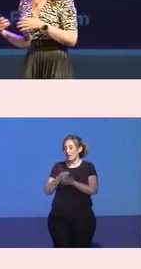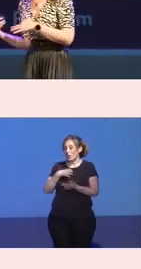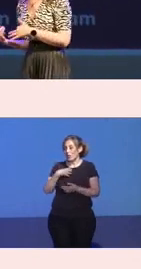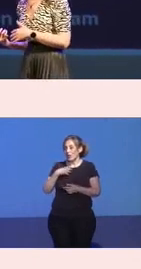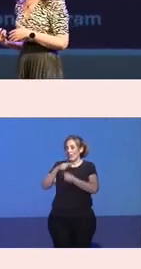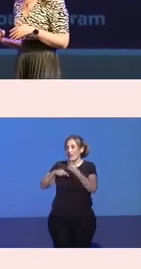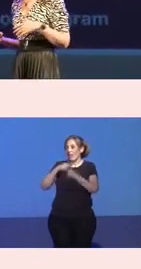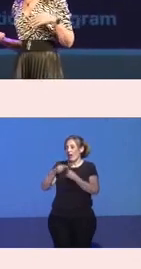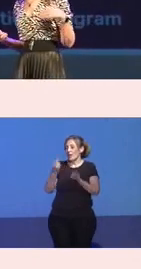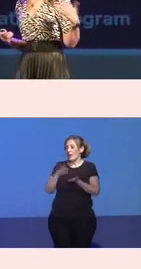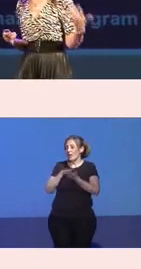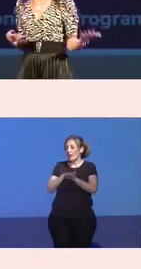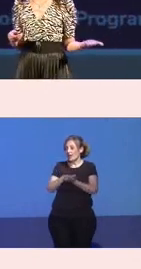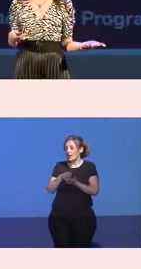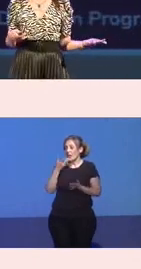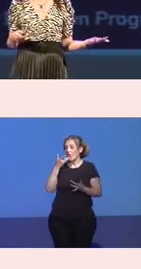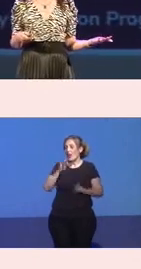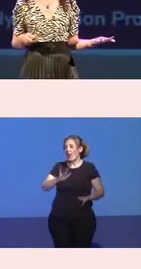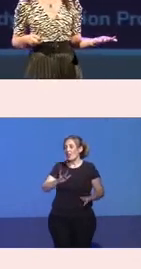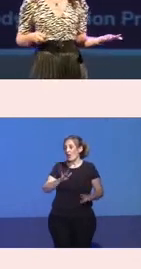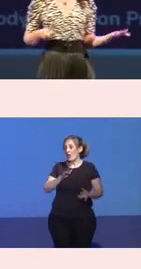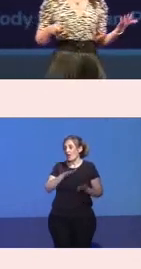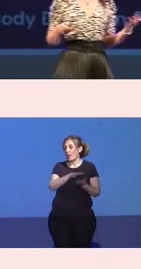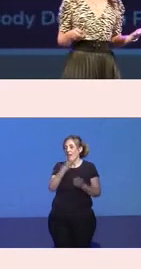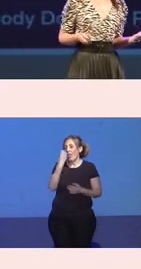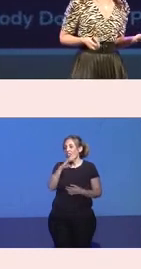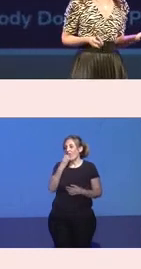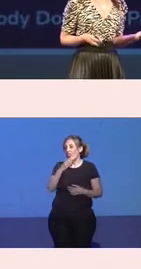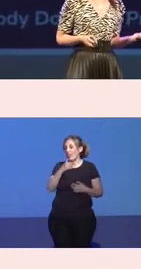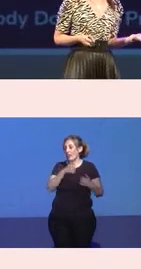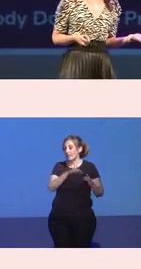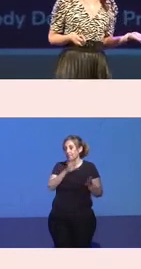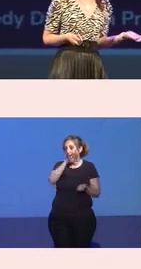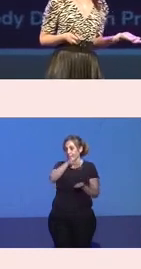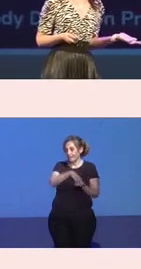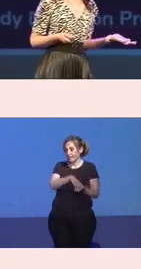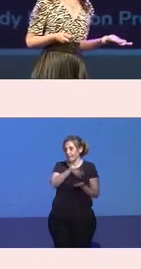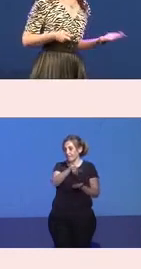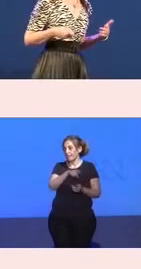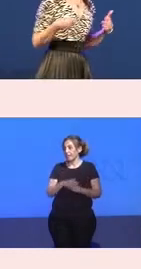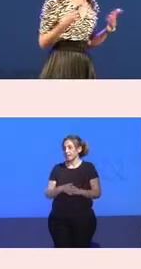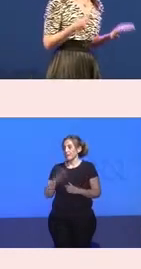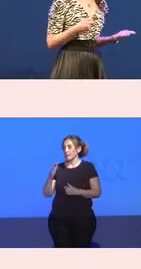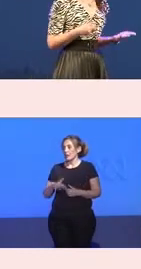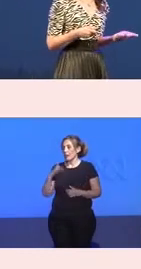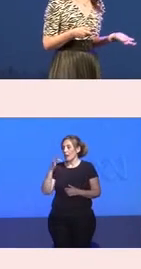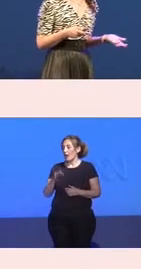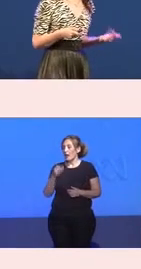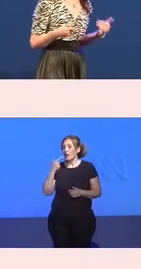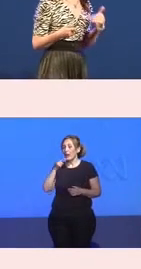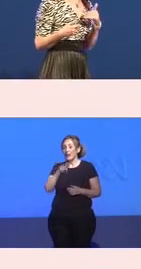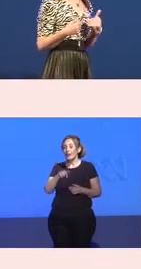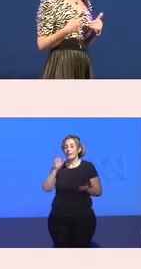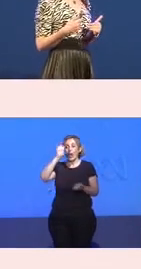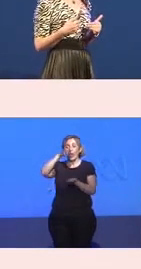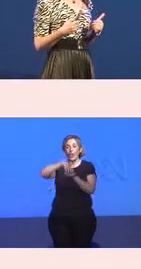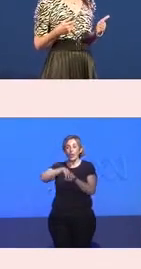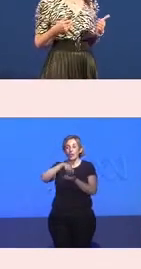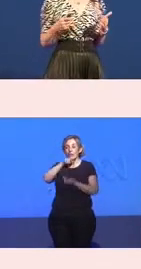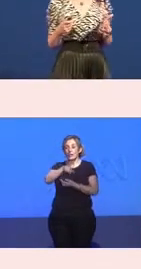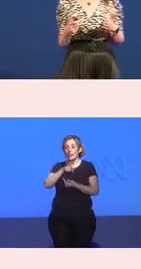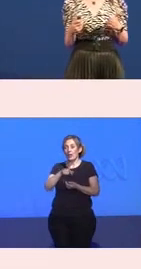familiares de los fallecidos quienes hacen las donaciones además Hay que decir que las granjas de cadáveres son mucho menos